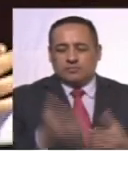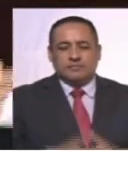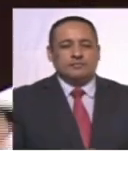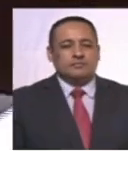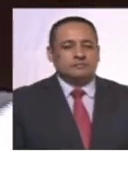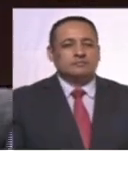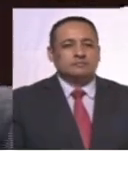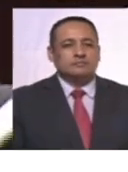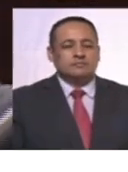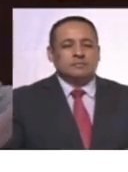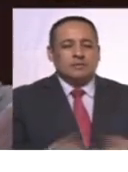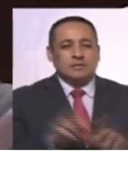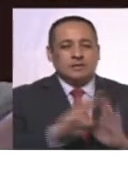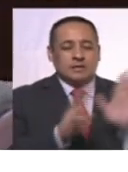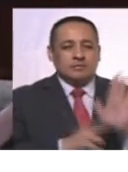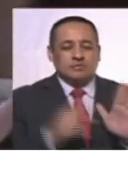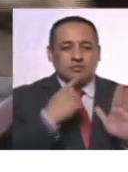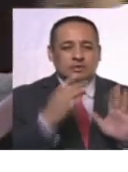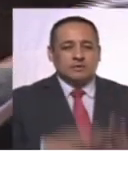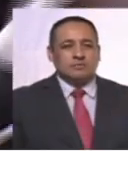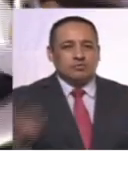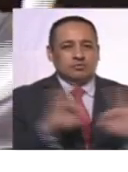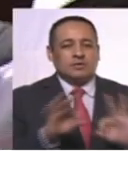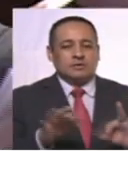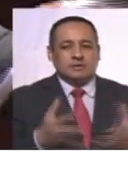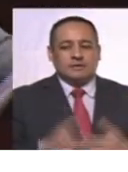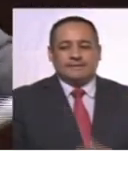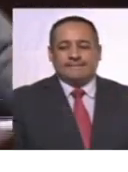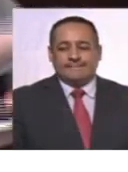ministra. El reglamento es importantísimo.